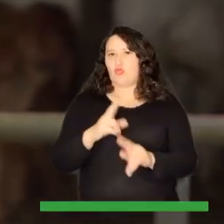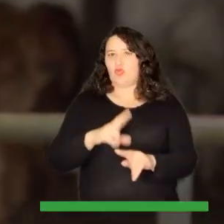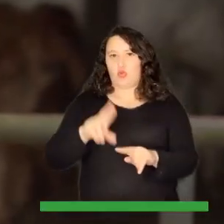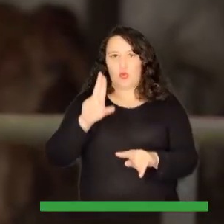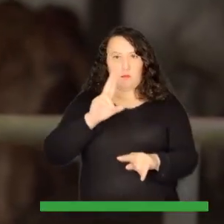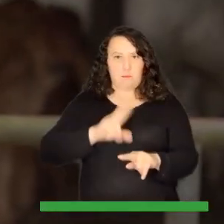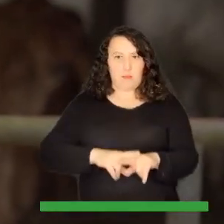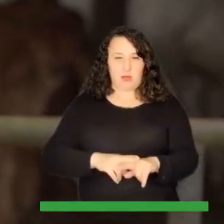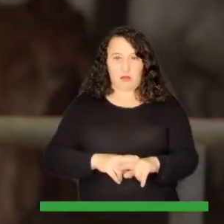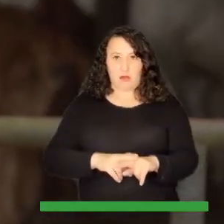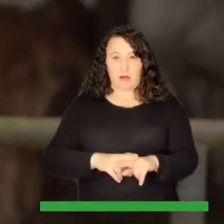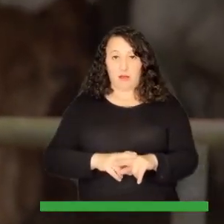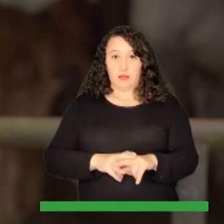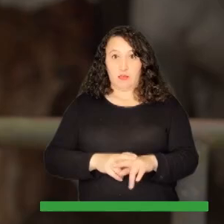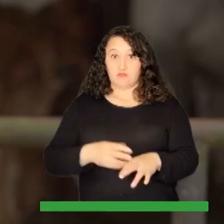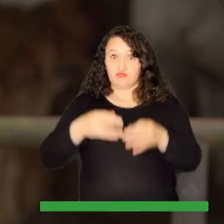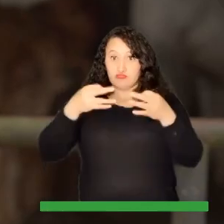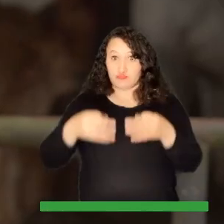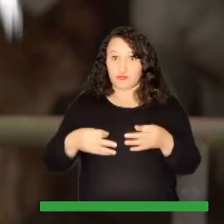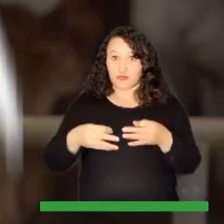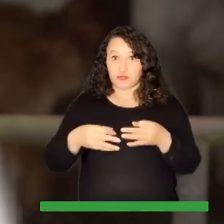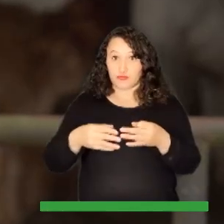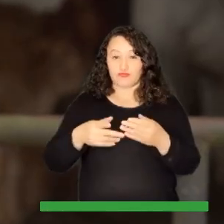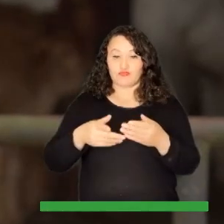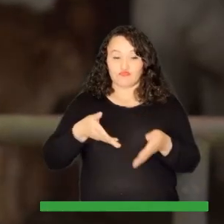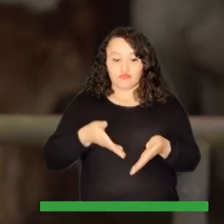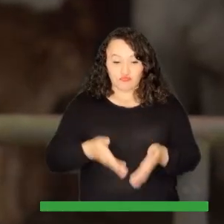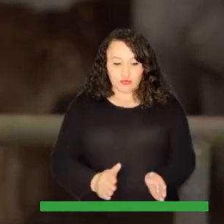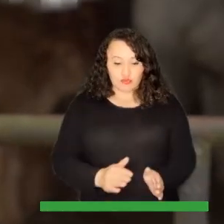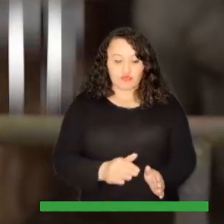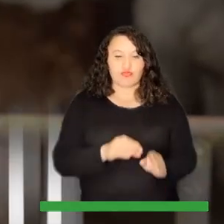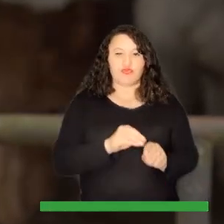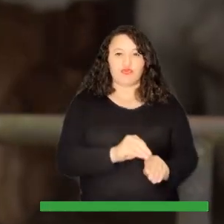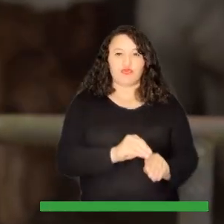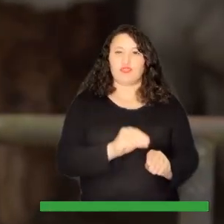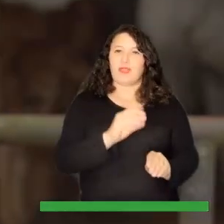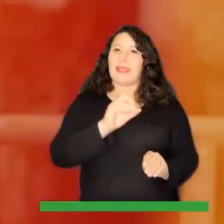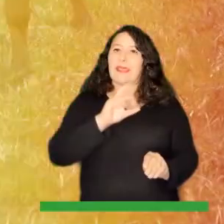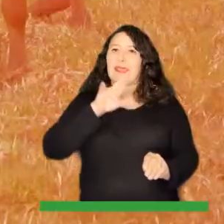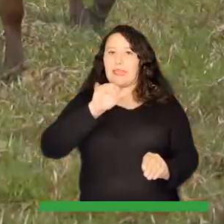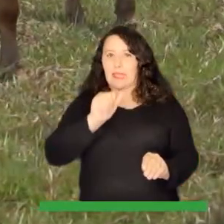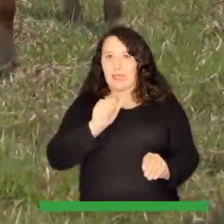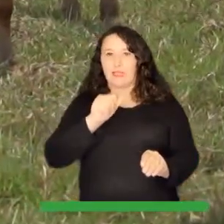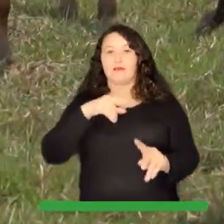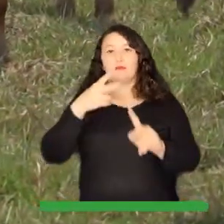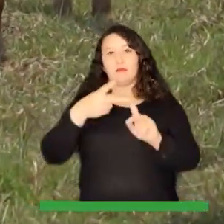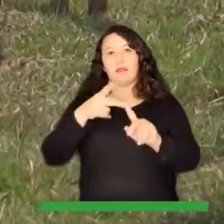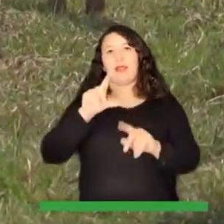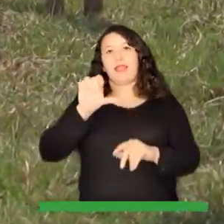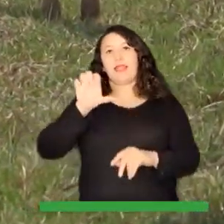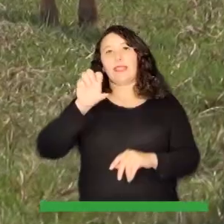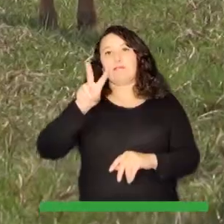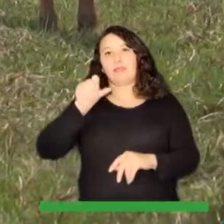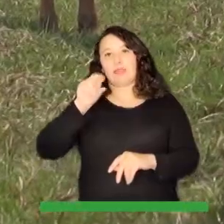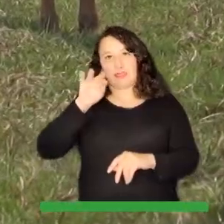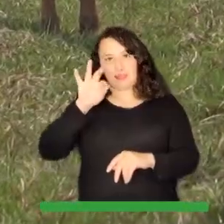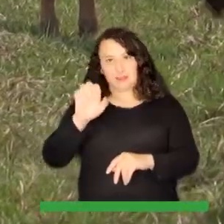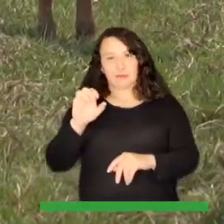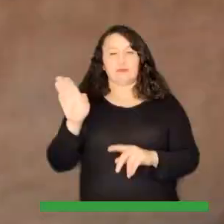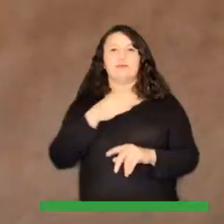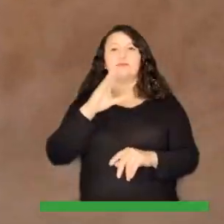una ganadería de carne, que es la cría, el levante y la ceba. Y también producir